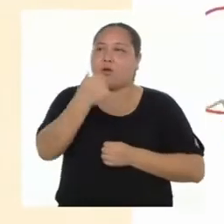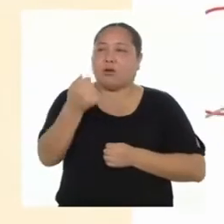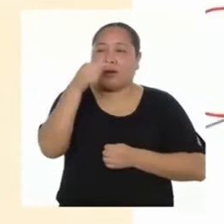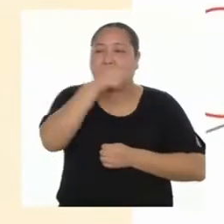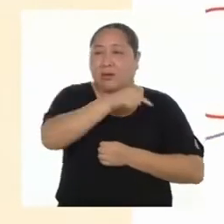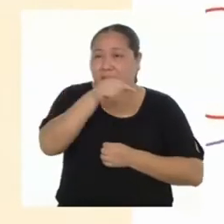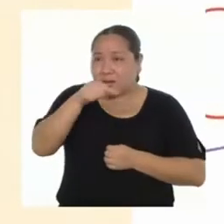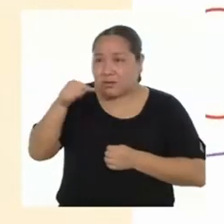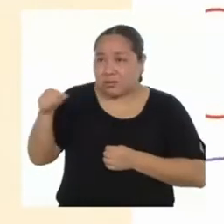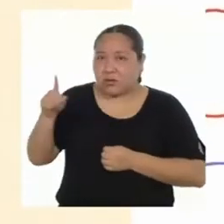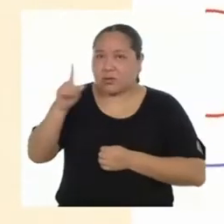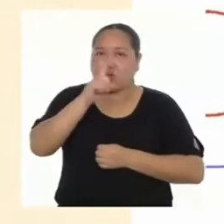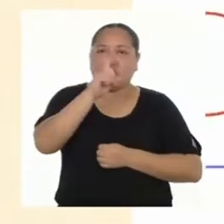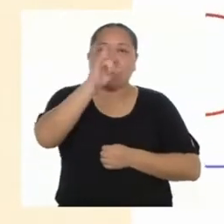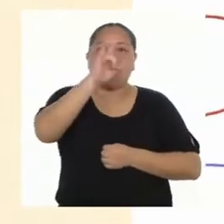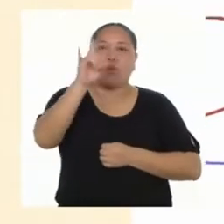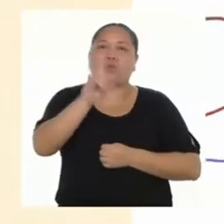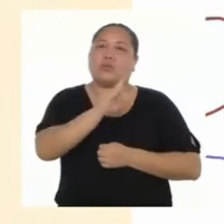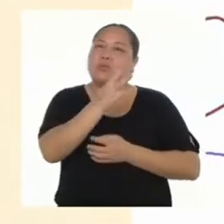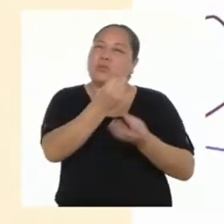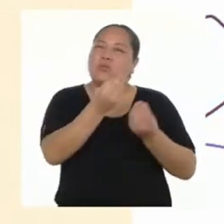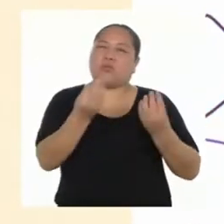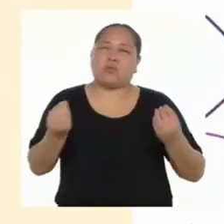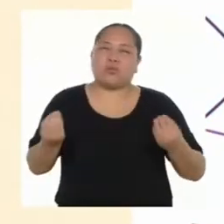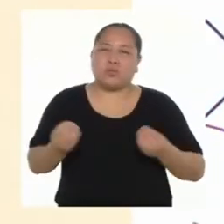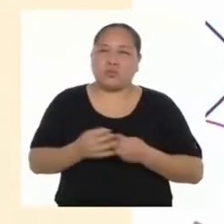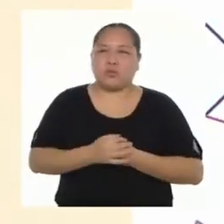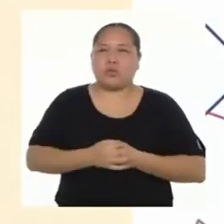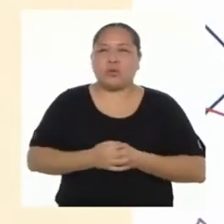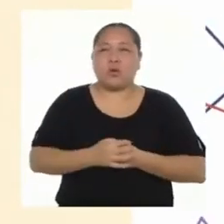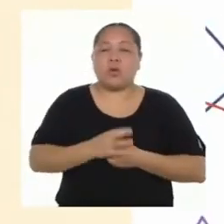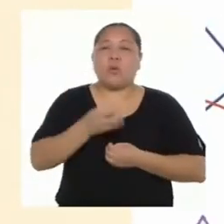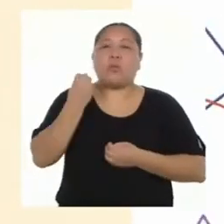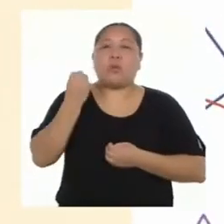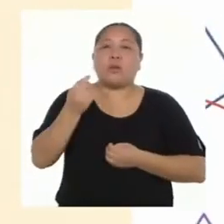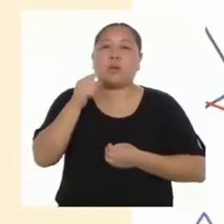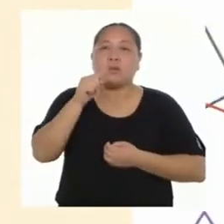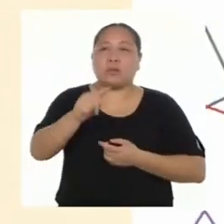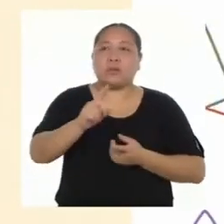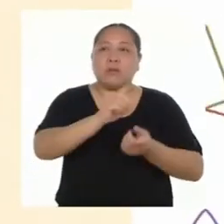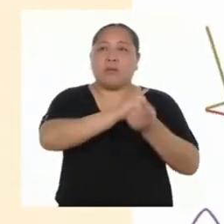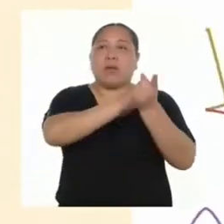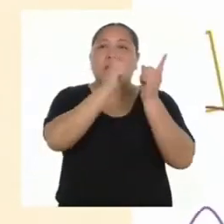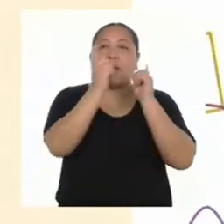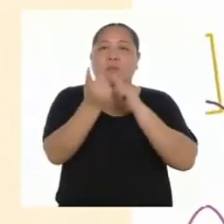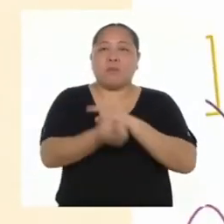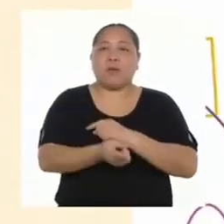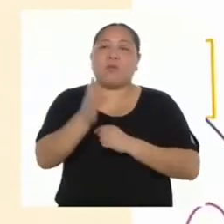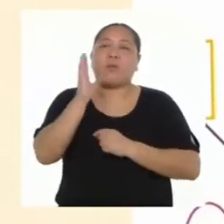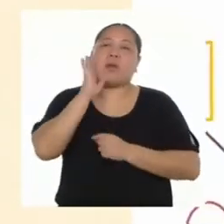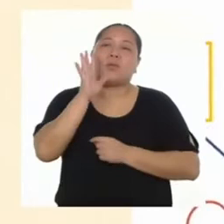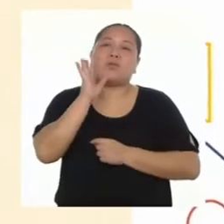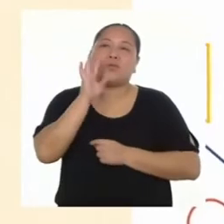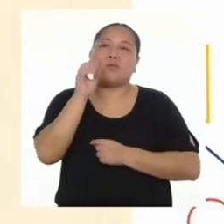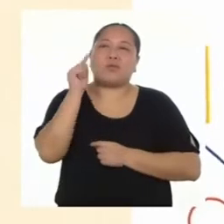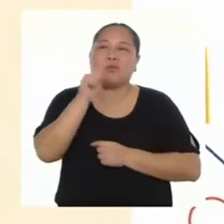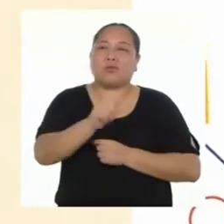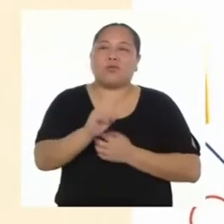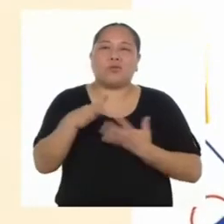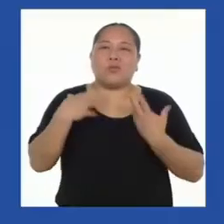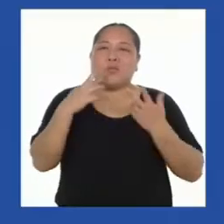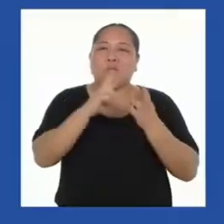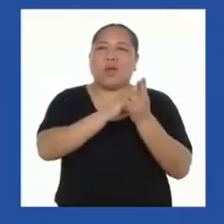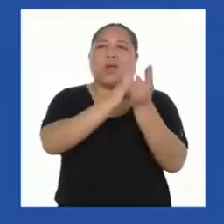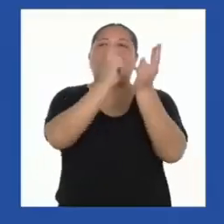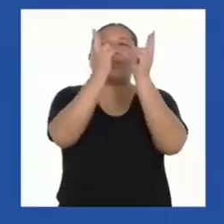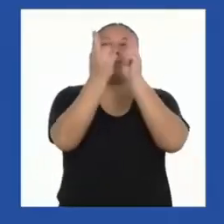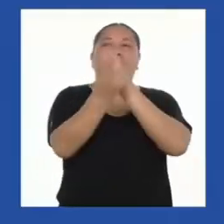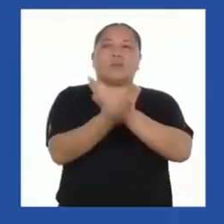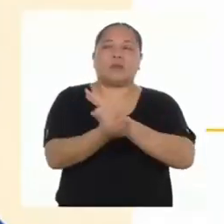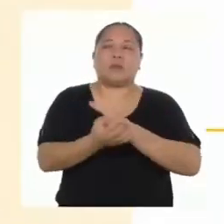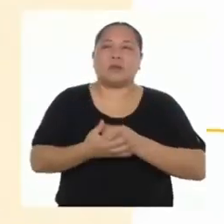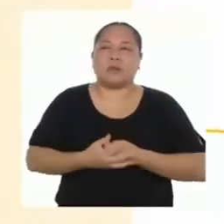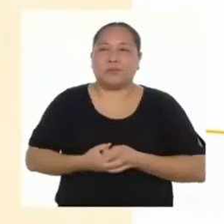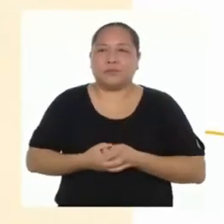debemos procurar no utilizar en exceso, porque si se van a convertir en basura, no hay forma de reciclarlos.